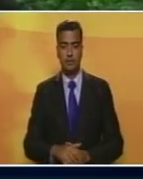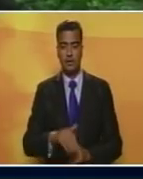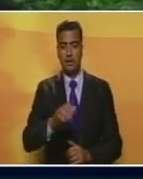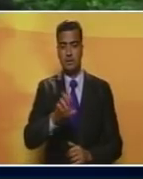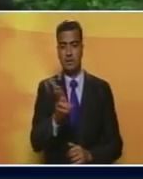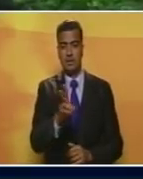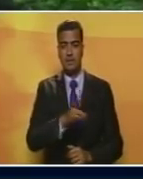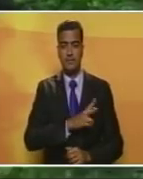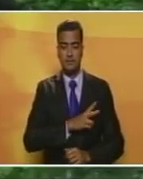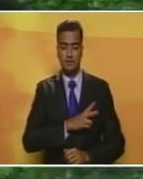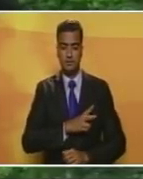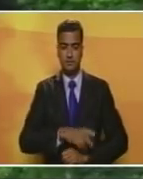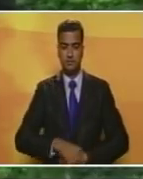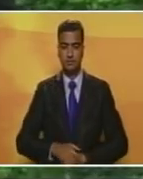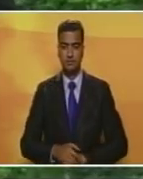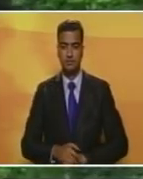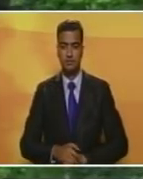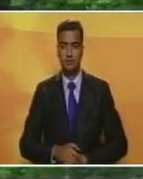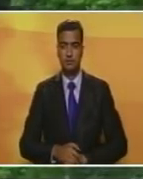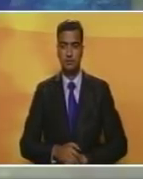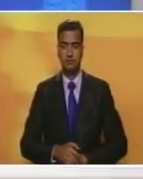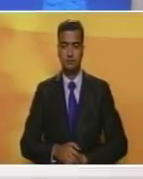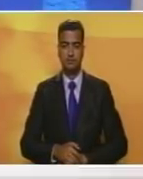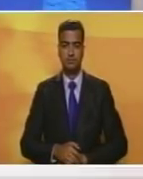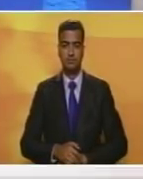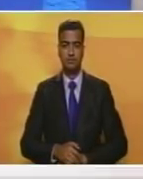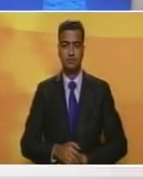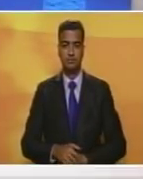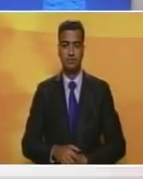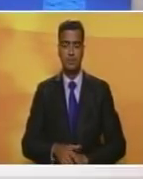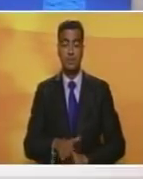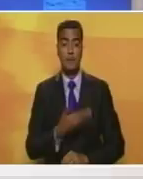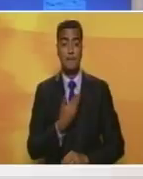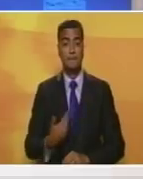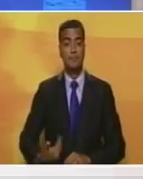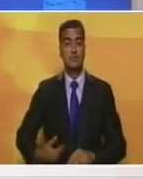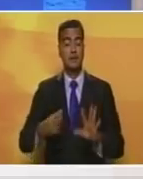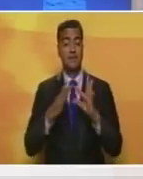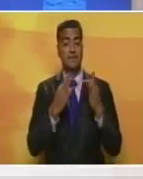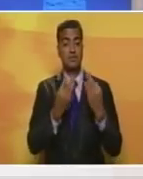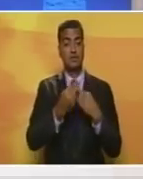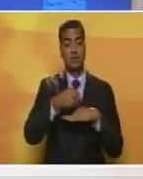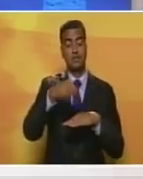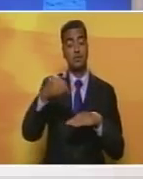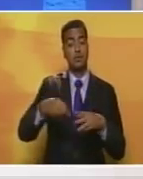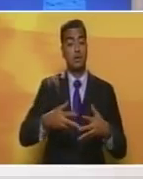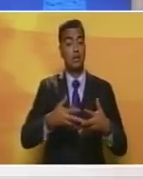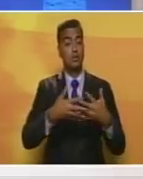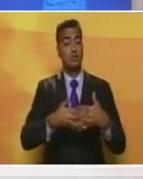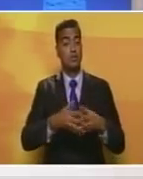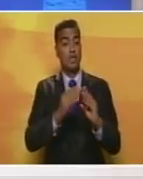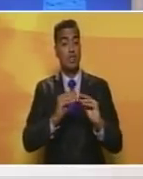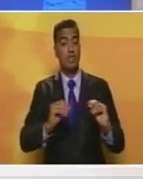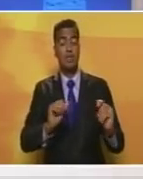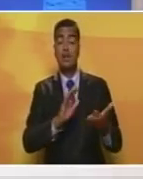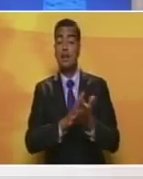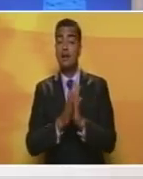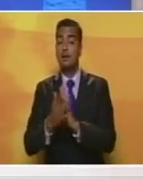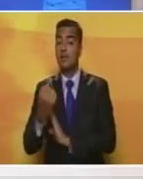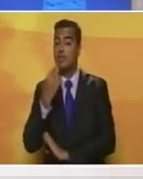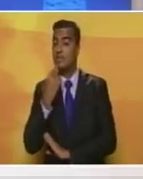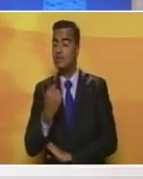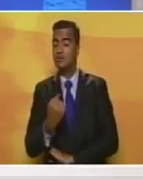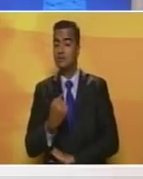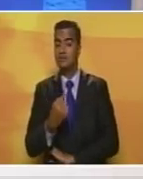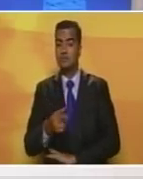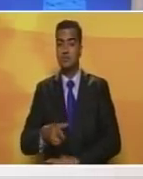alcaldesa además realizó una invitación para la celebración de los 50 años de las ferias de Valle de la Pascua, en honor a la Virgen de la Candelaria, que se extenderán hasta el